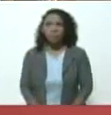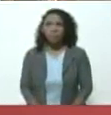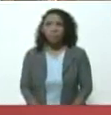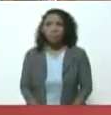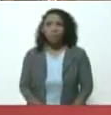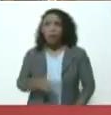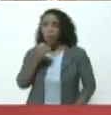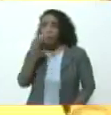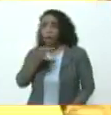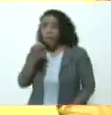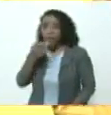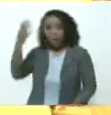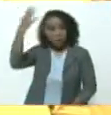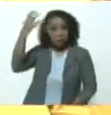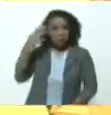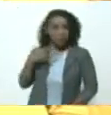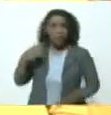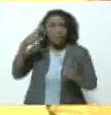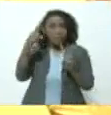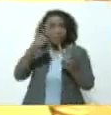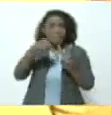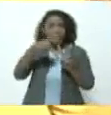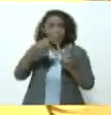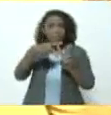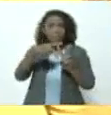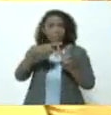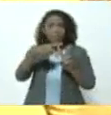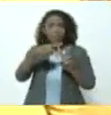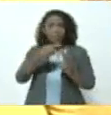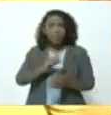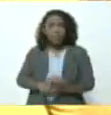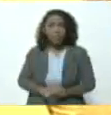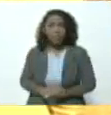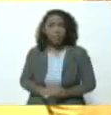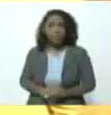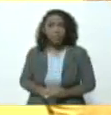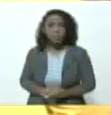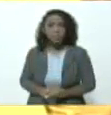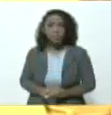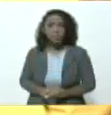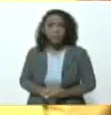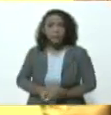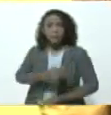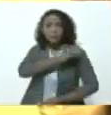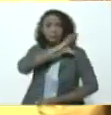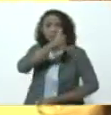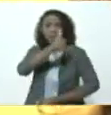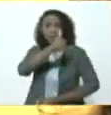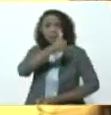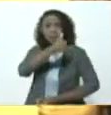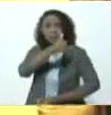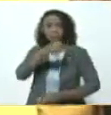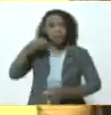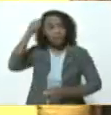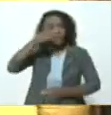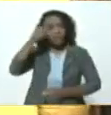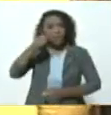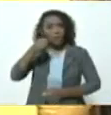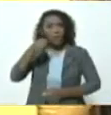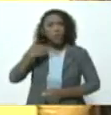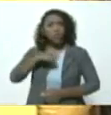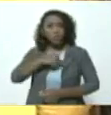Buenas tardes, Gisette Cabrera, de Venezolana Televisión. Al director de la serie, supimos